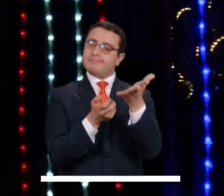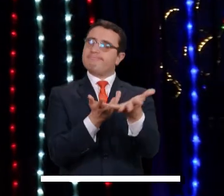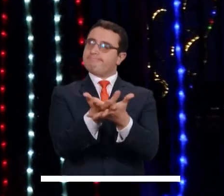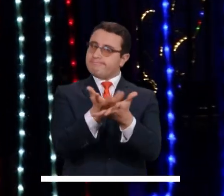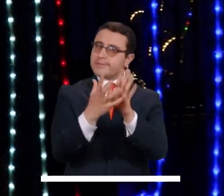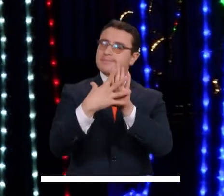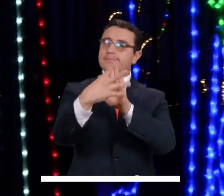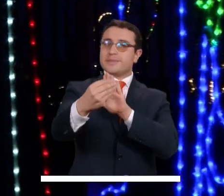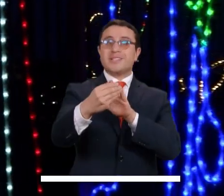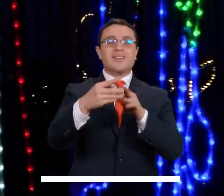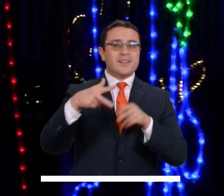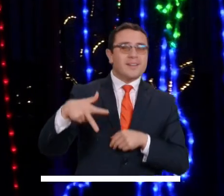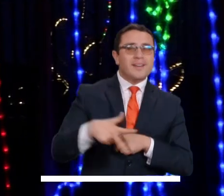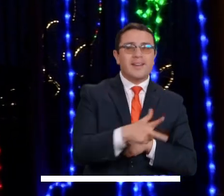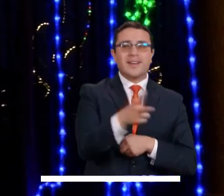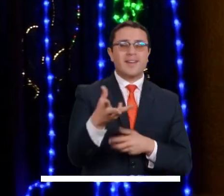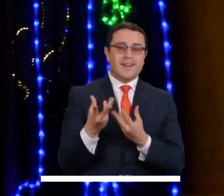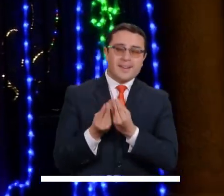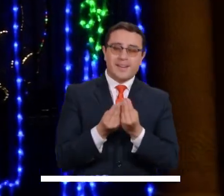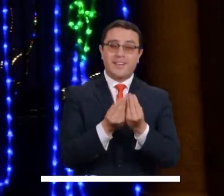recorrido para disfrutar en familia.